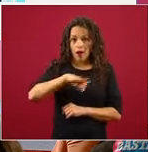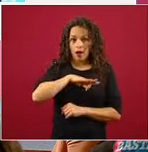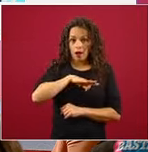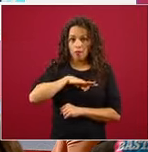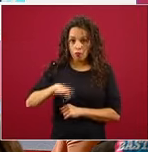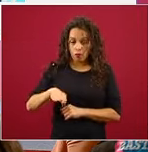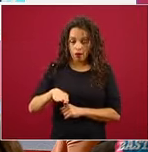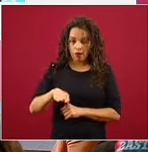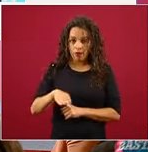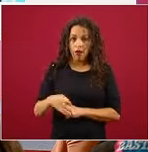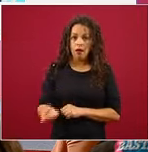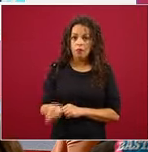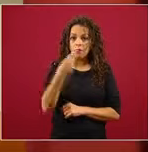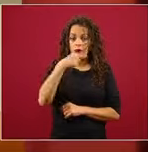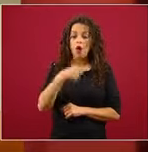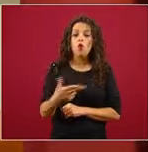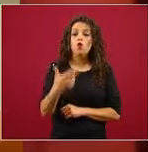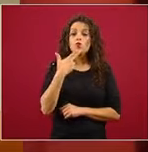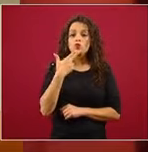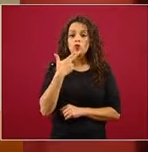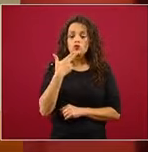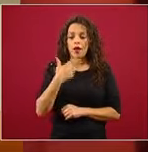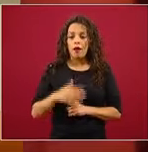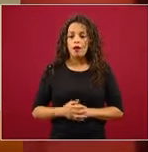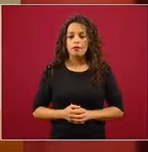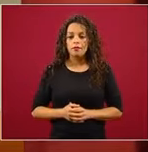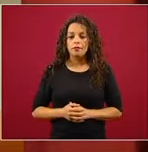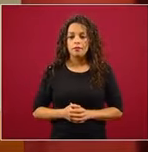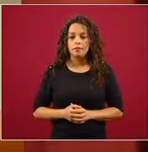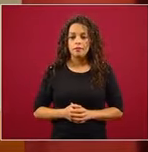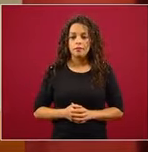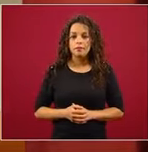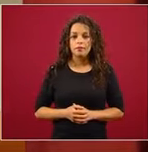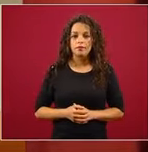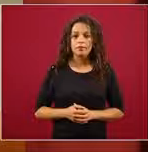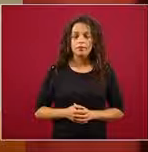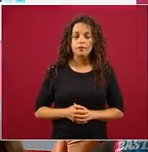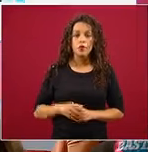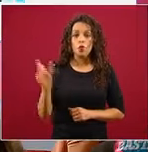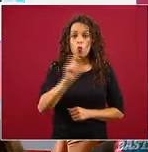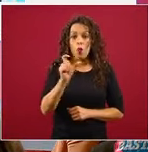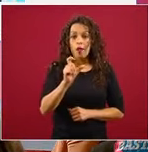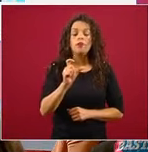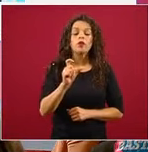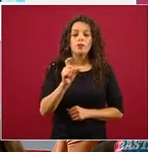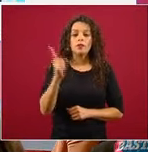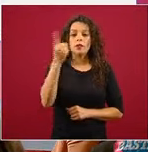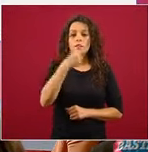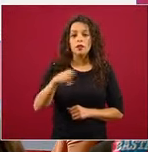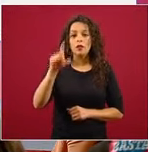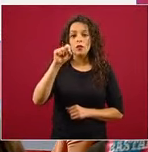anticoncepción de emergencia, que son las primeras 120 horas. La que sigue, por favor.